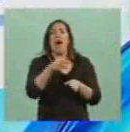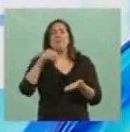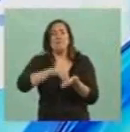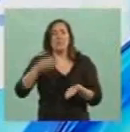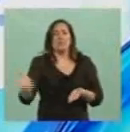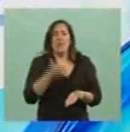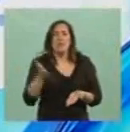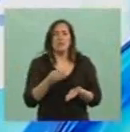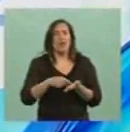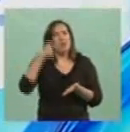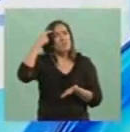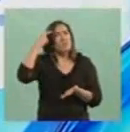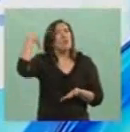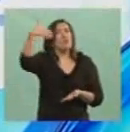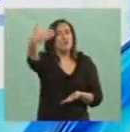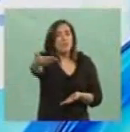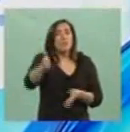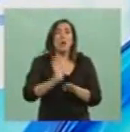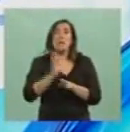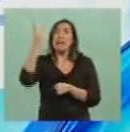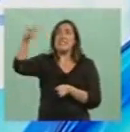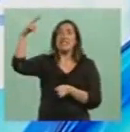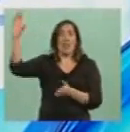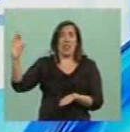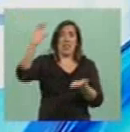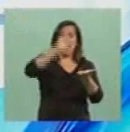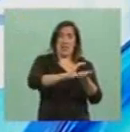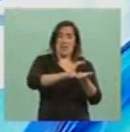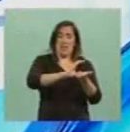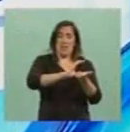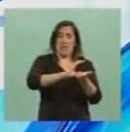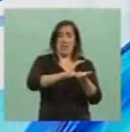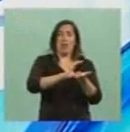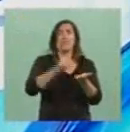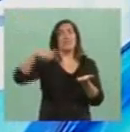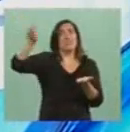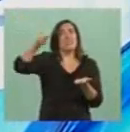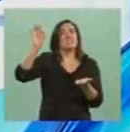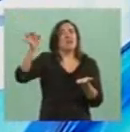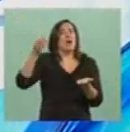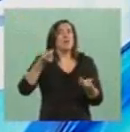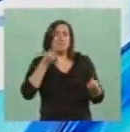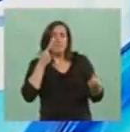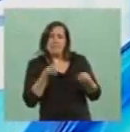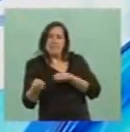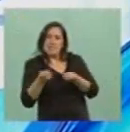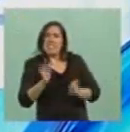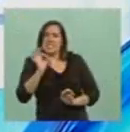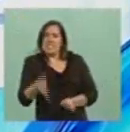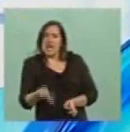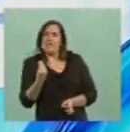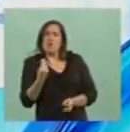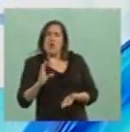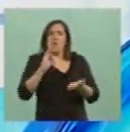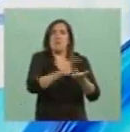producción y además que sean inversores extranjeros, que algo de negocios y dónde invertir deben saber, sobre todo